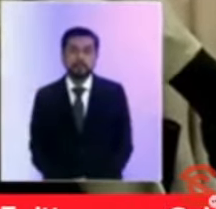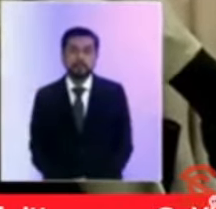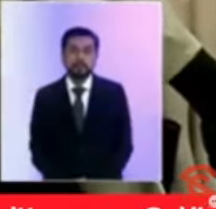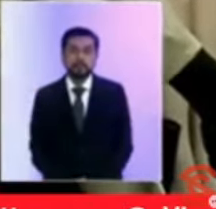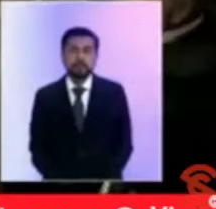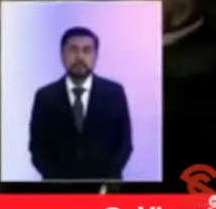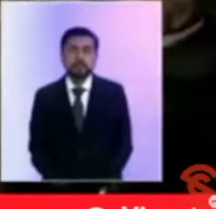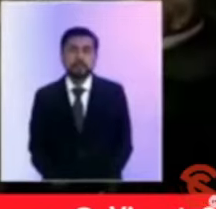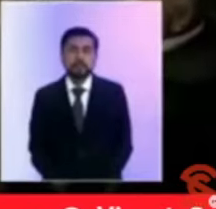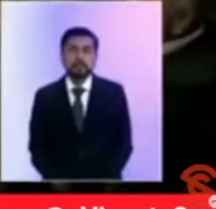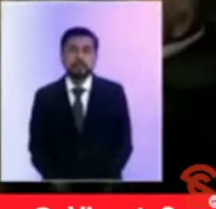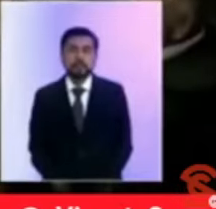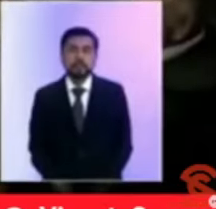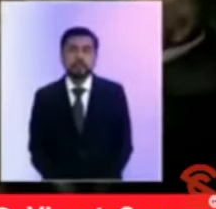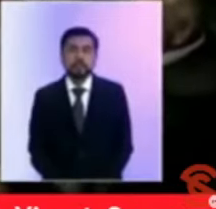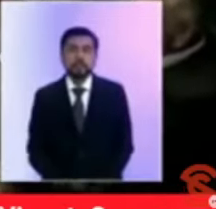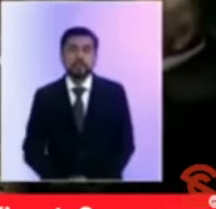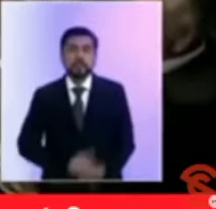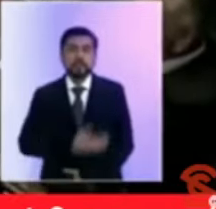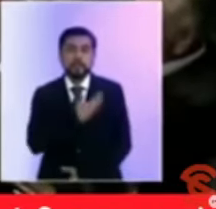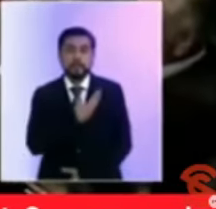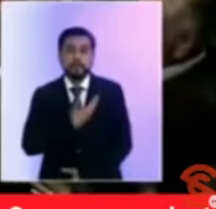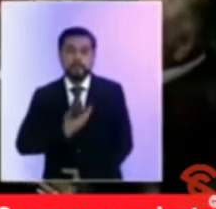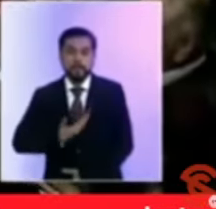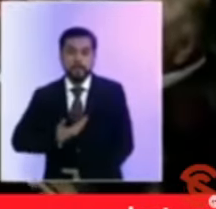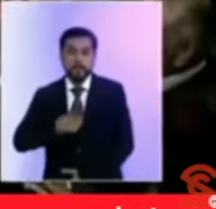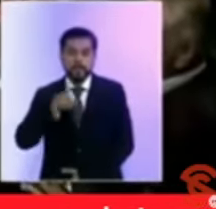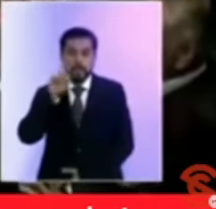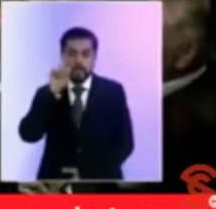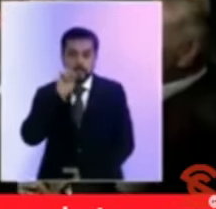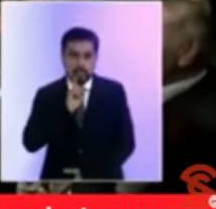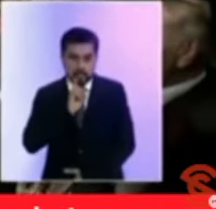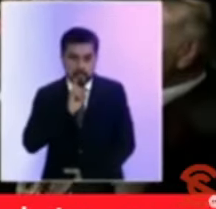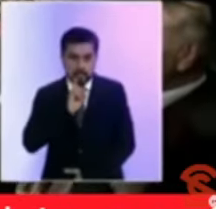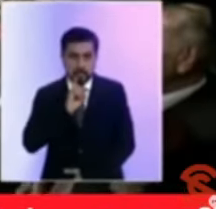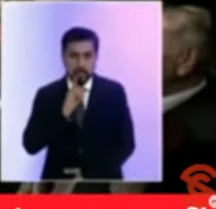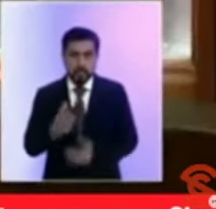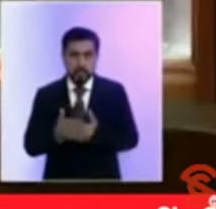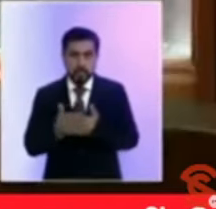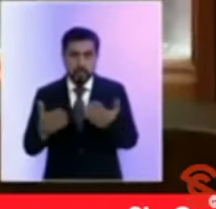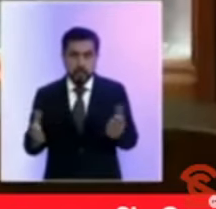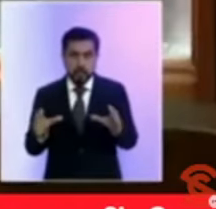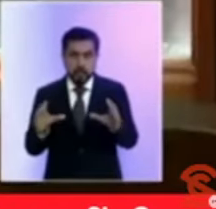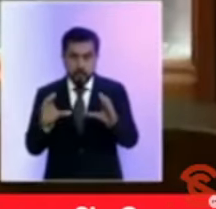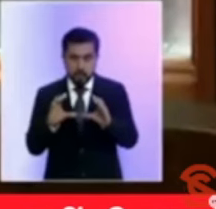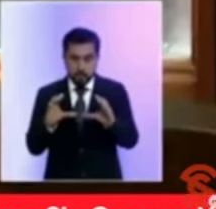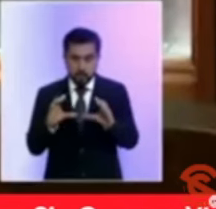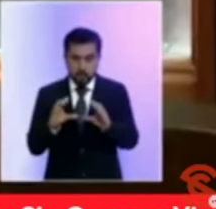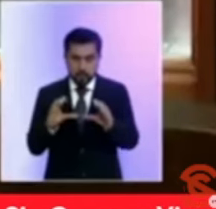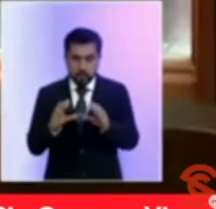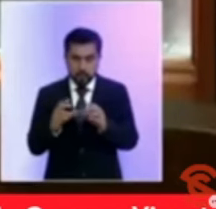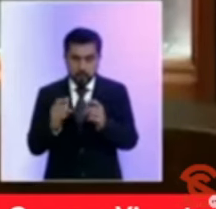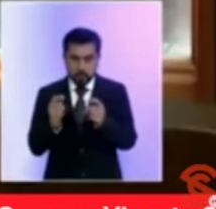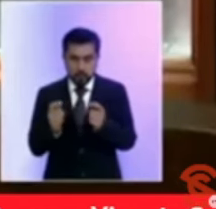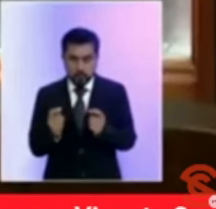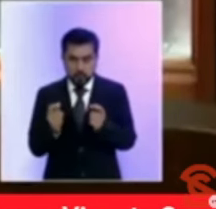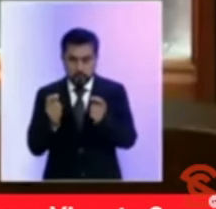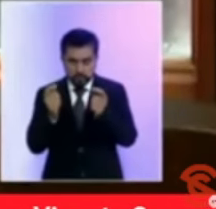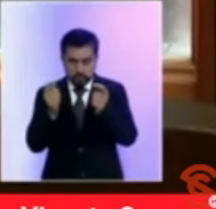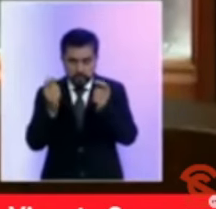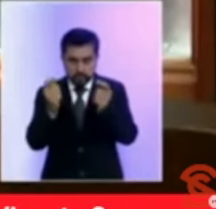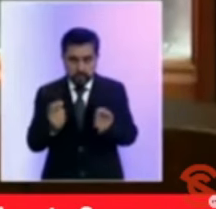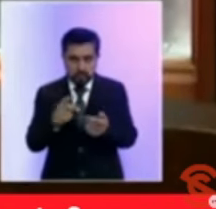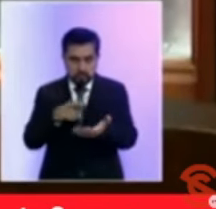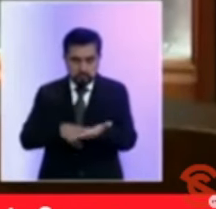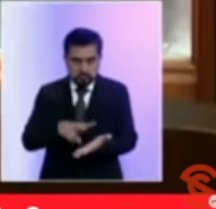señora presidenta electa al recibir La Constancia que la legitima para gobernar nuestro